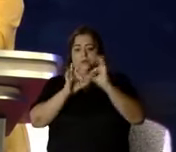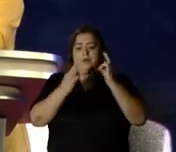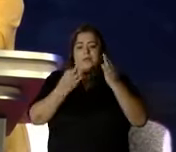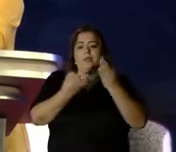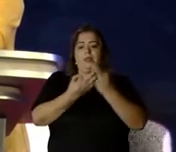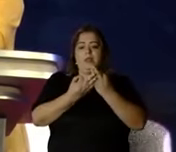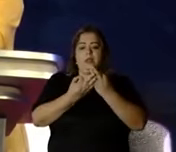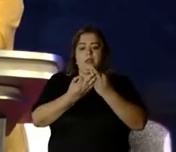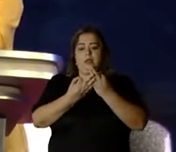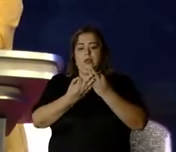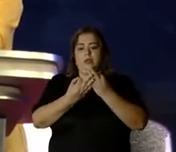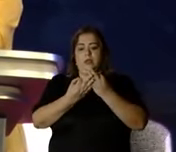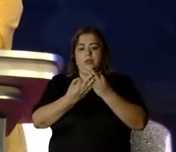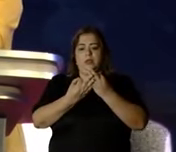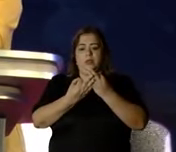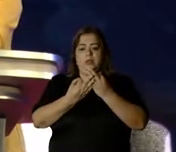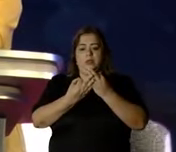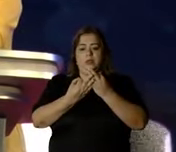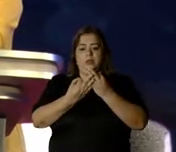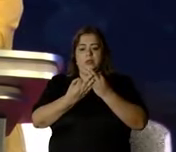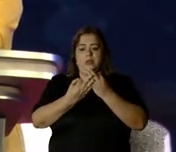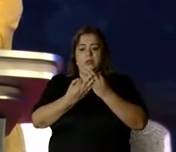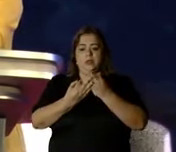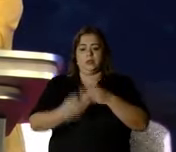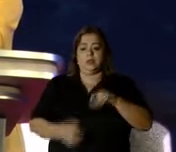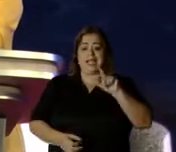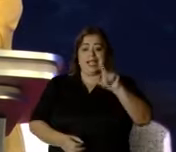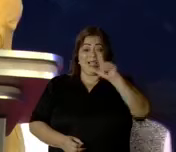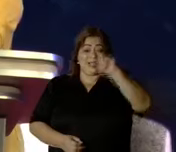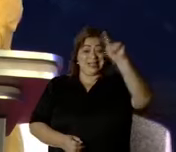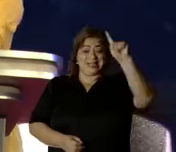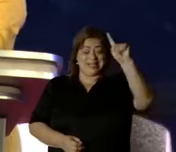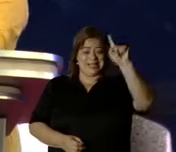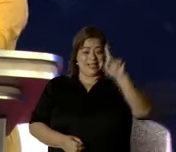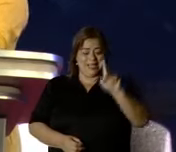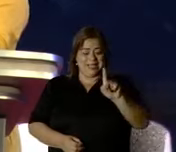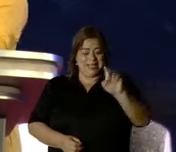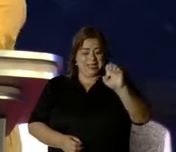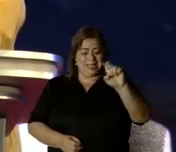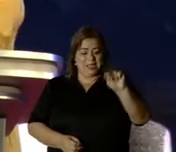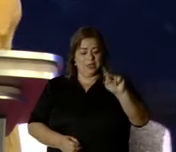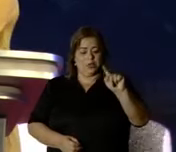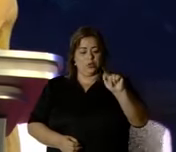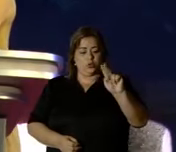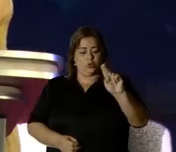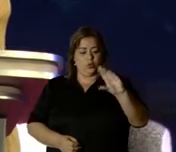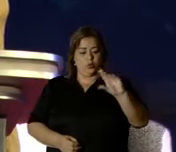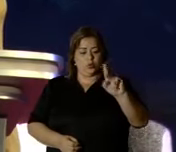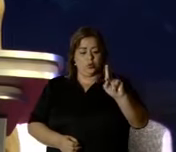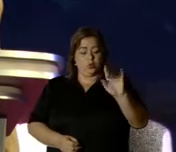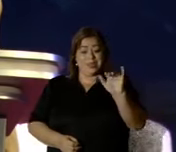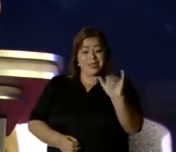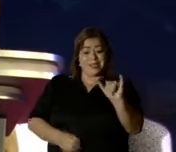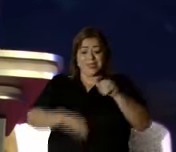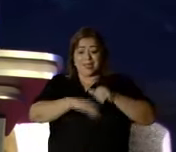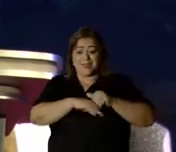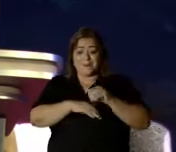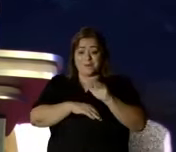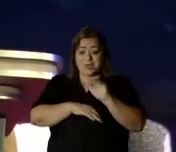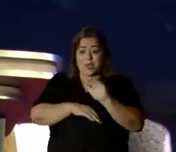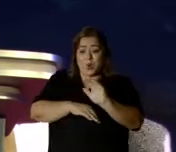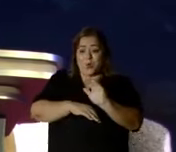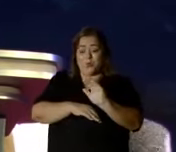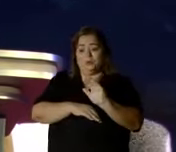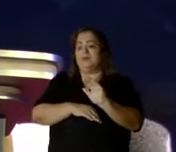Fabiar de Fort Knox, Kentucky, envió una caja de juguetes por